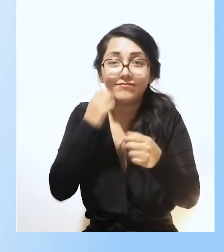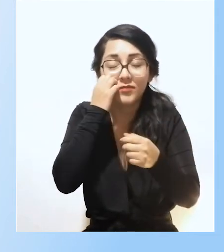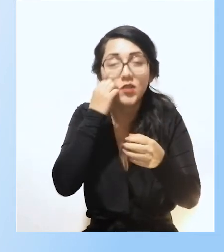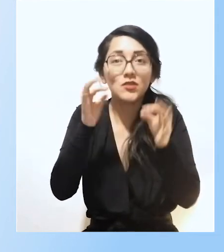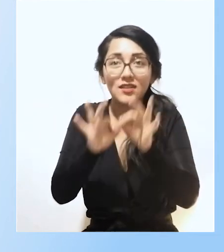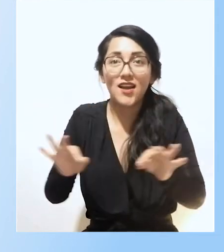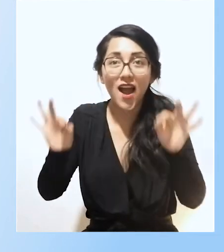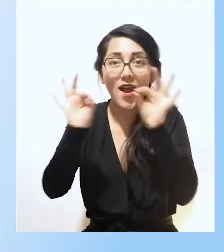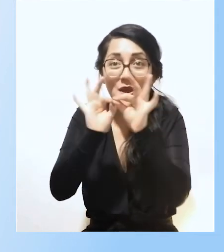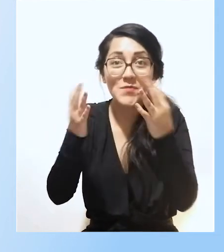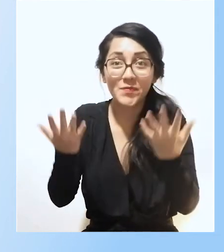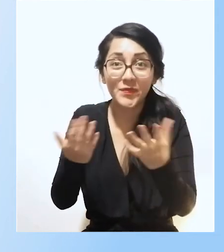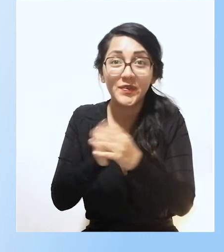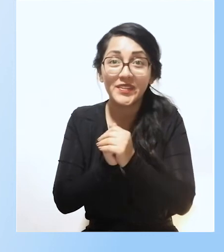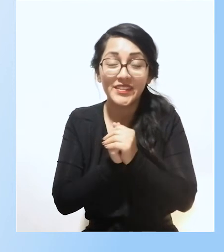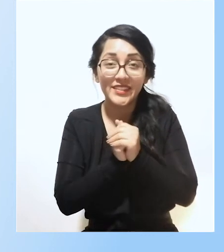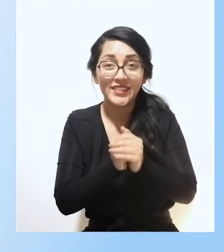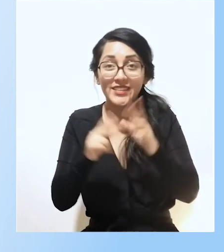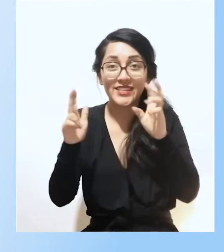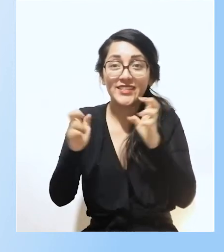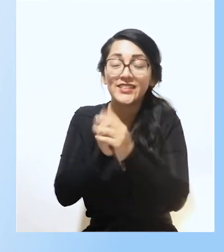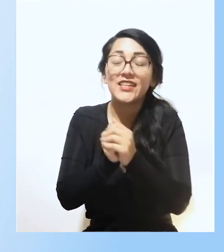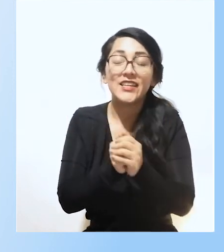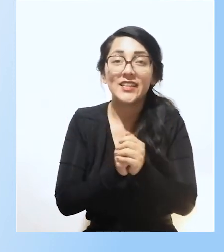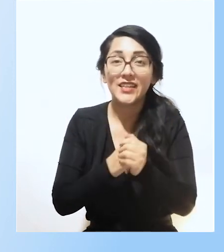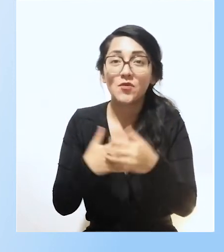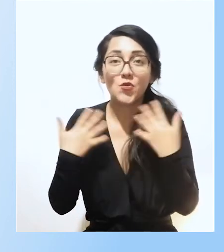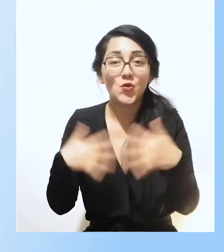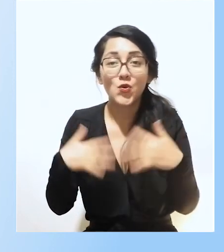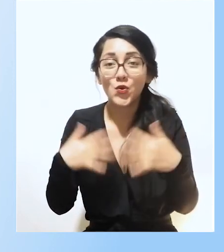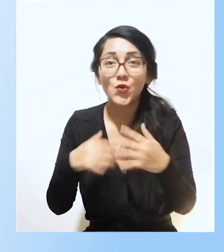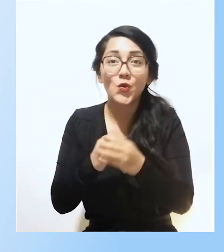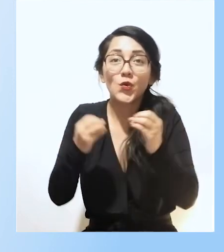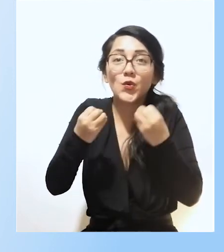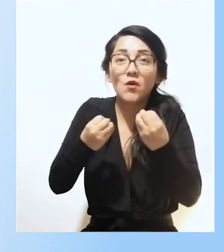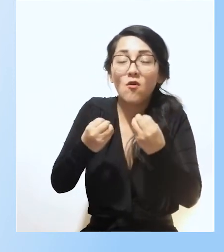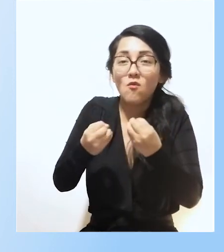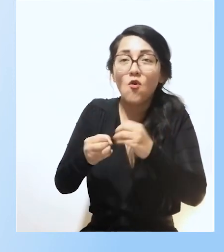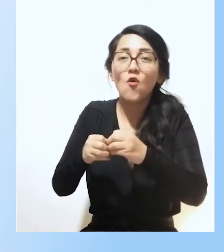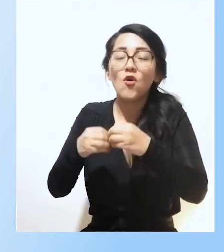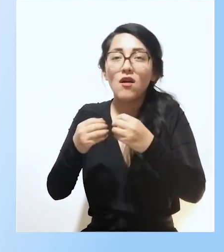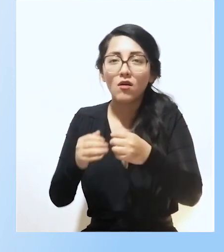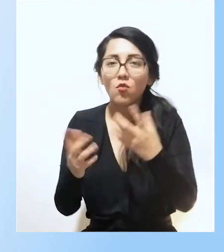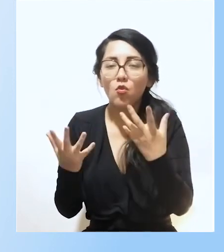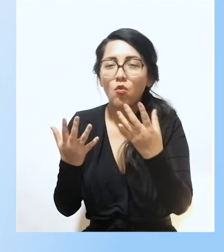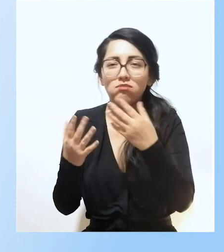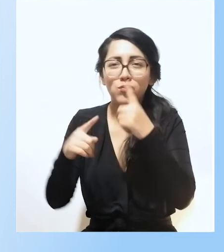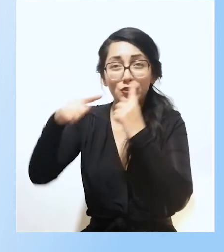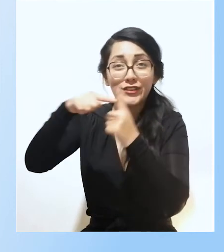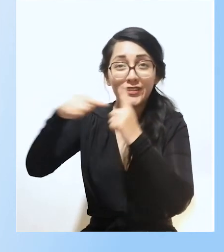de investigación y desarrollo profesional. Con esto yo quiero pasar a la ronda de preguntas. Tenemos muchas preguntas